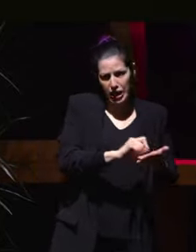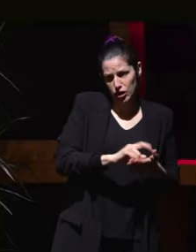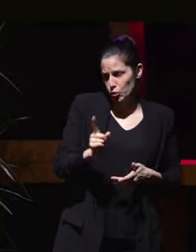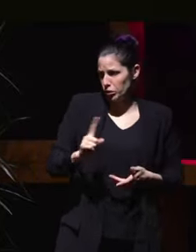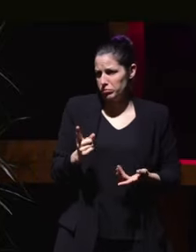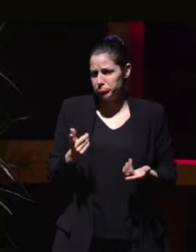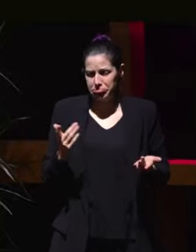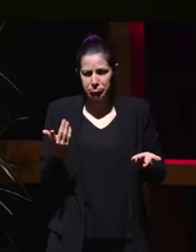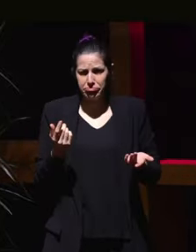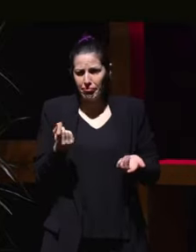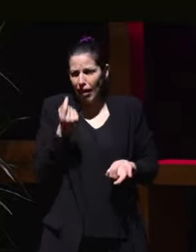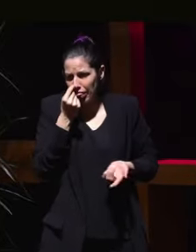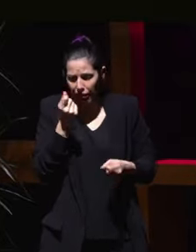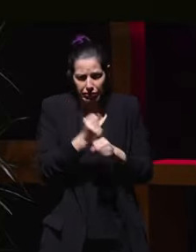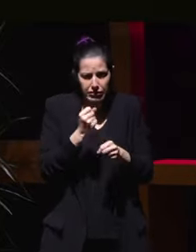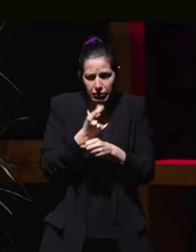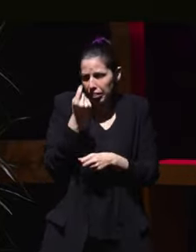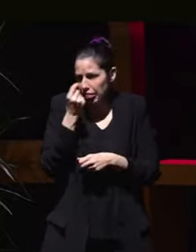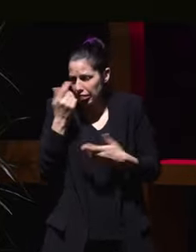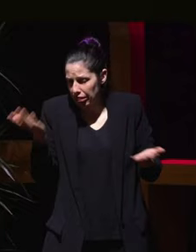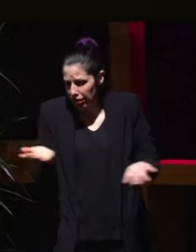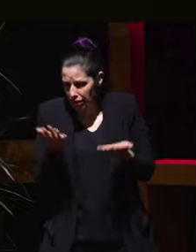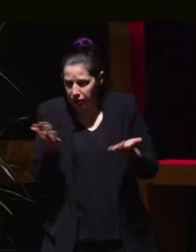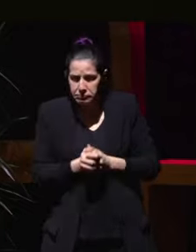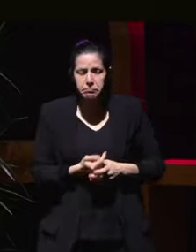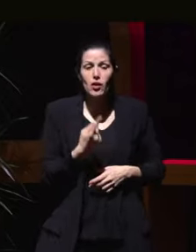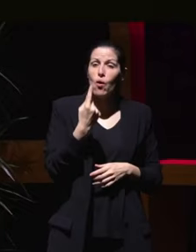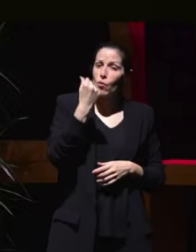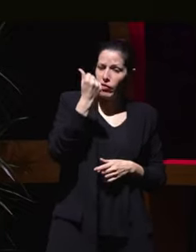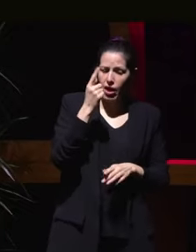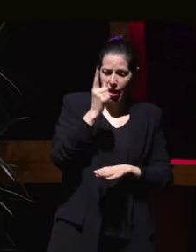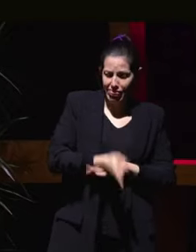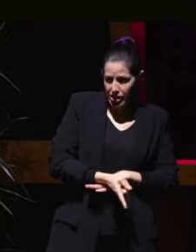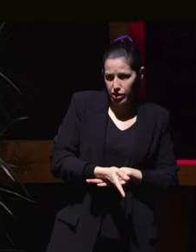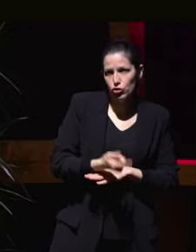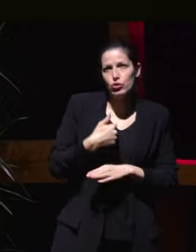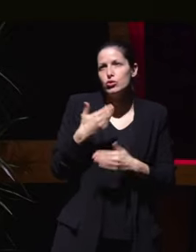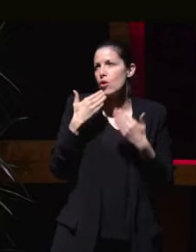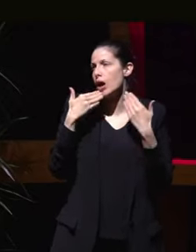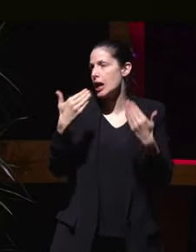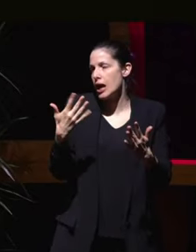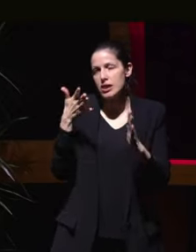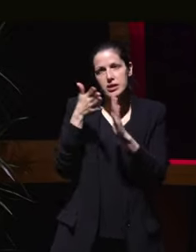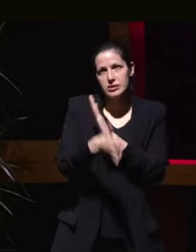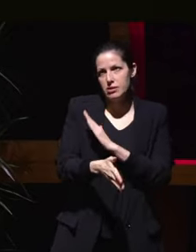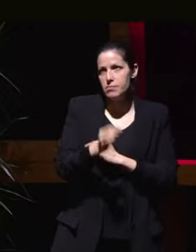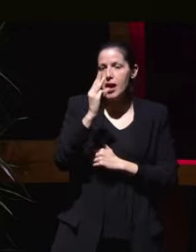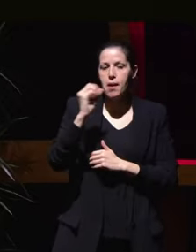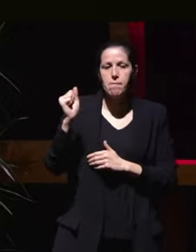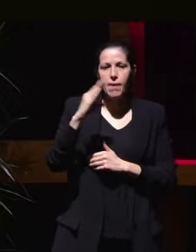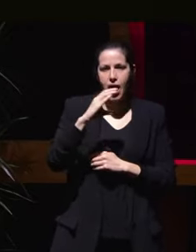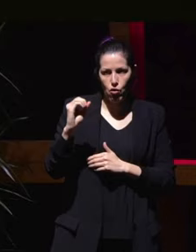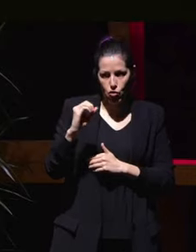cosas pequeñas. Pero un día, o director de Radiomarca, o que estaré eternamente agradecido, que fue Paco García Caridad, llamóme a